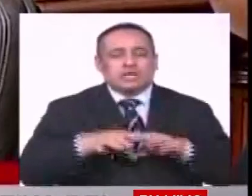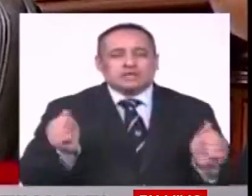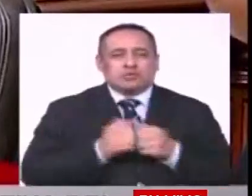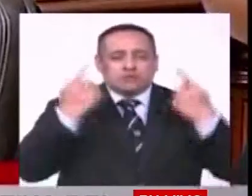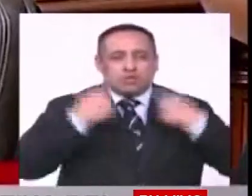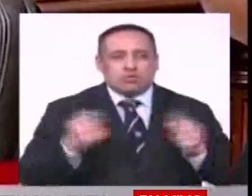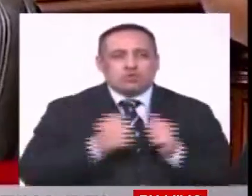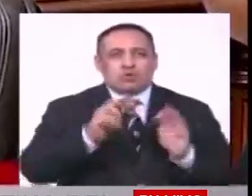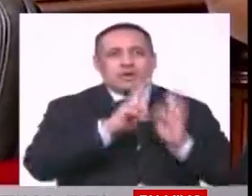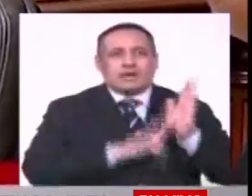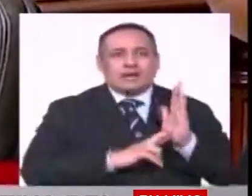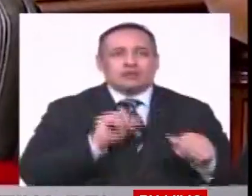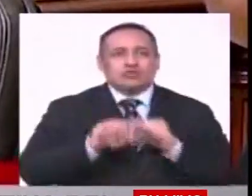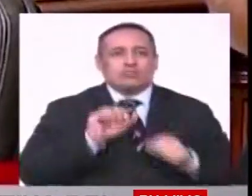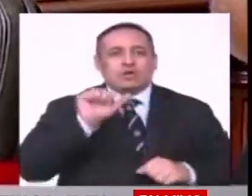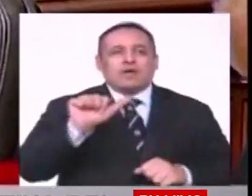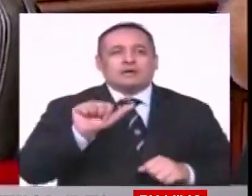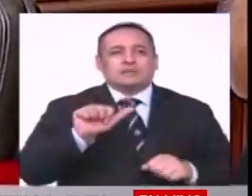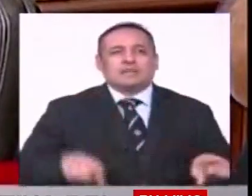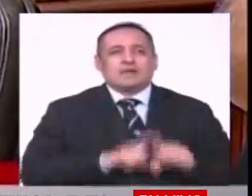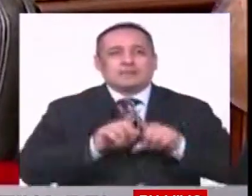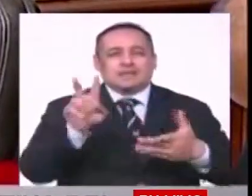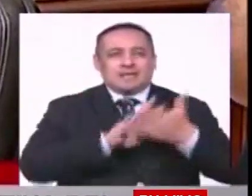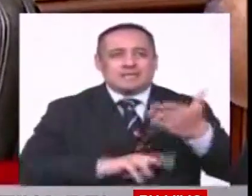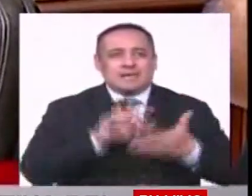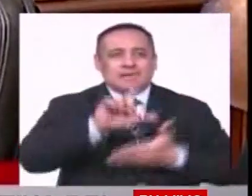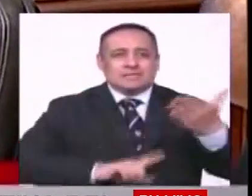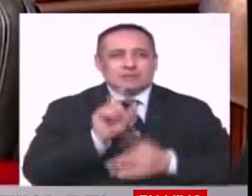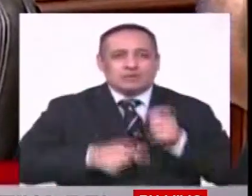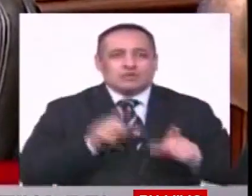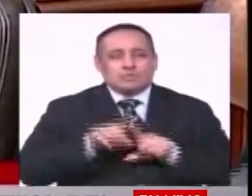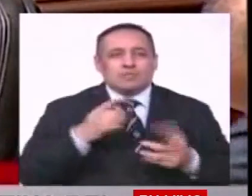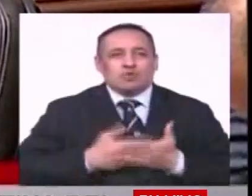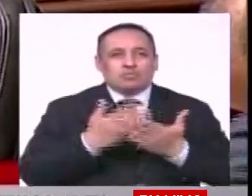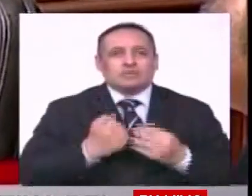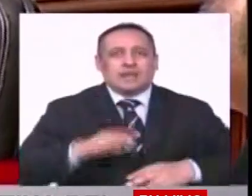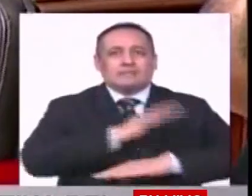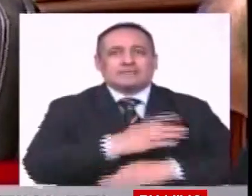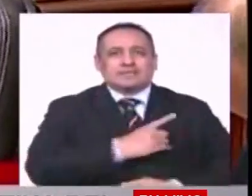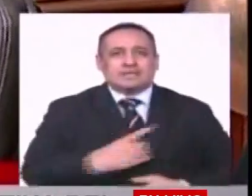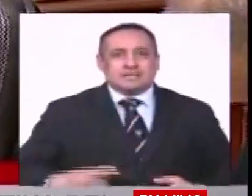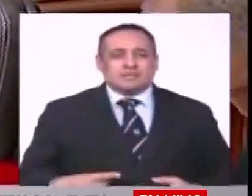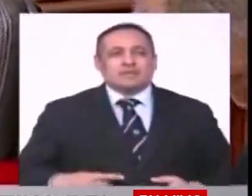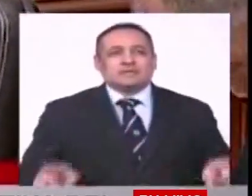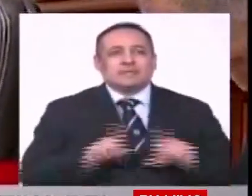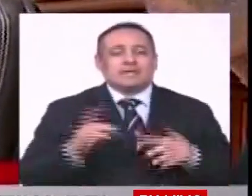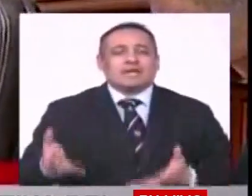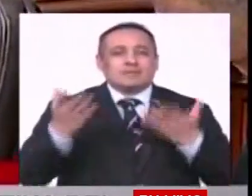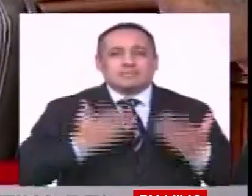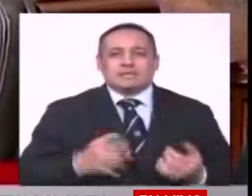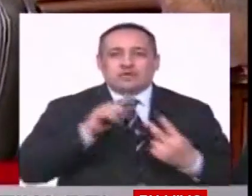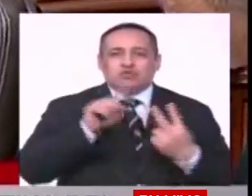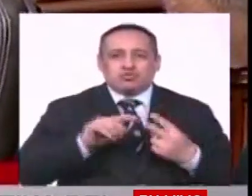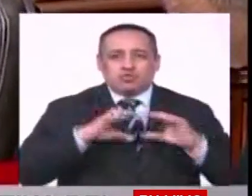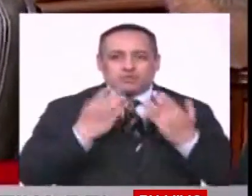con las siguientes reglas. Inciso A. Leídas las listas de candidatos propuestas, la mesa directiva invita a dos